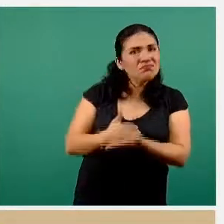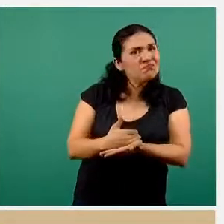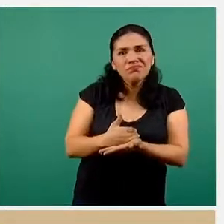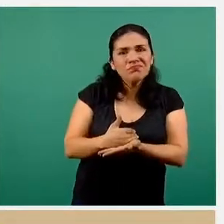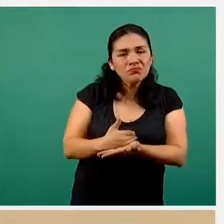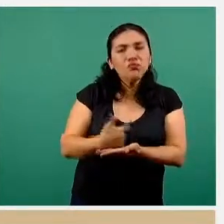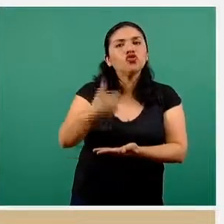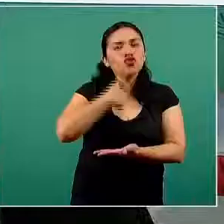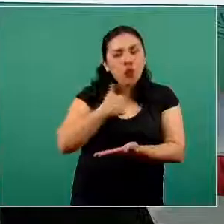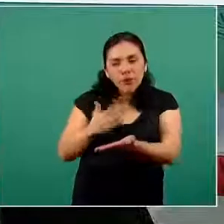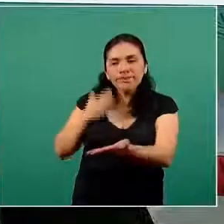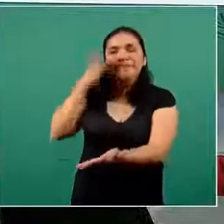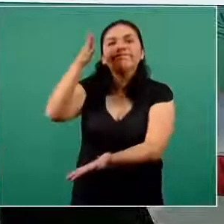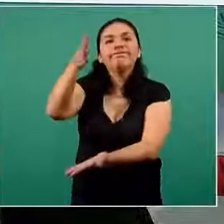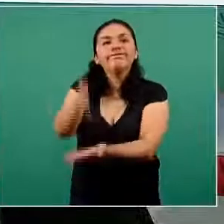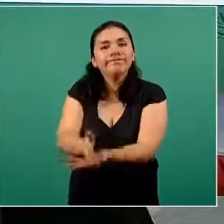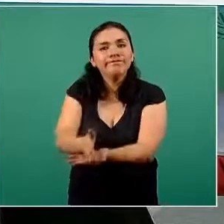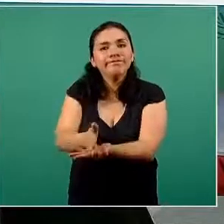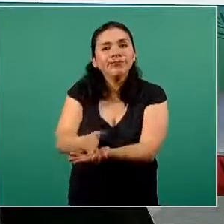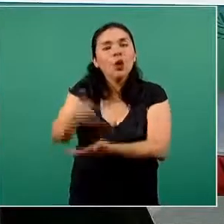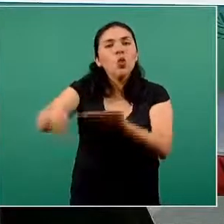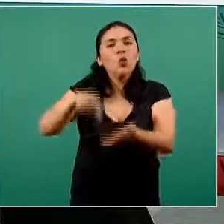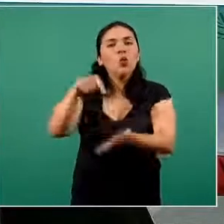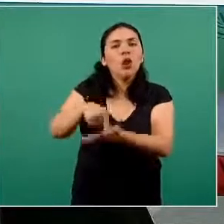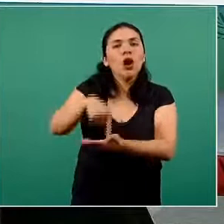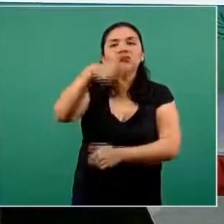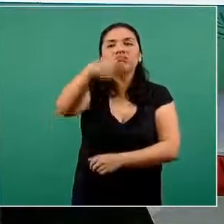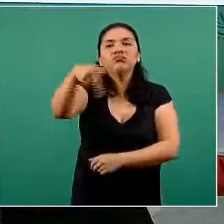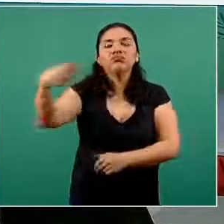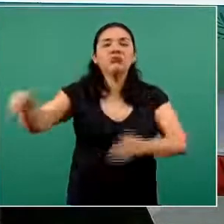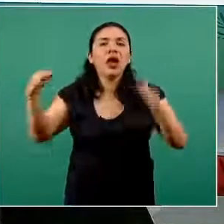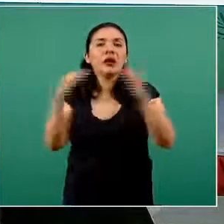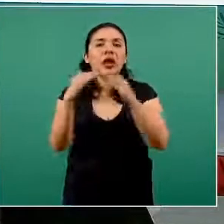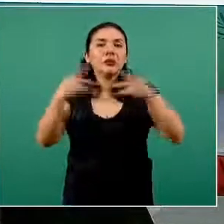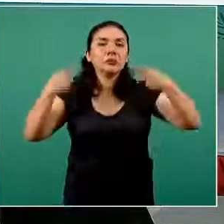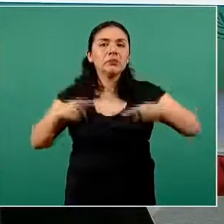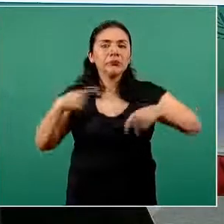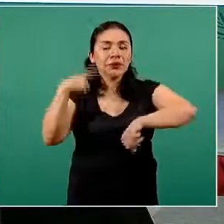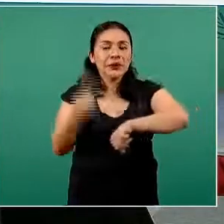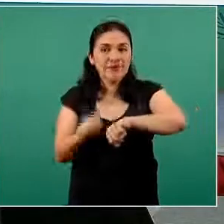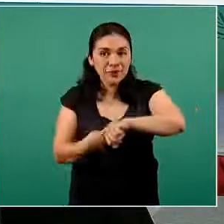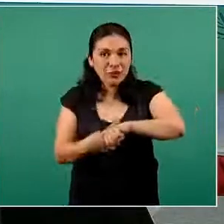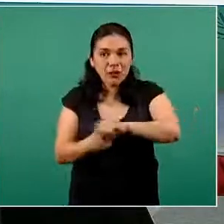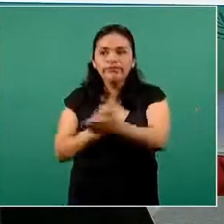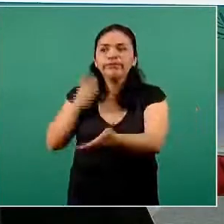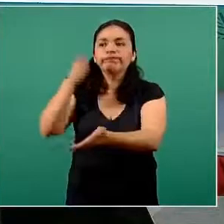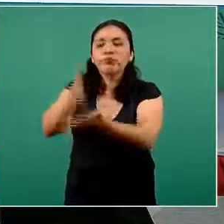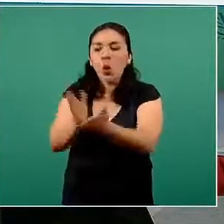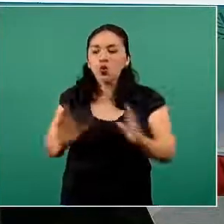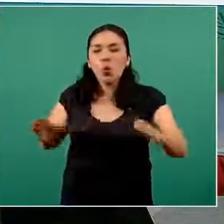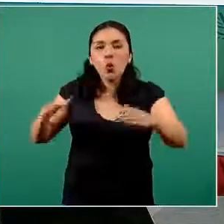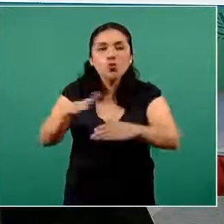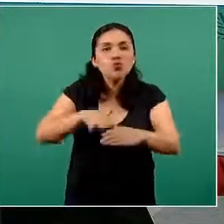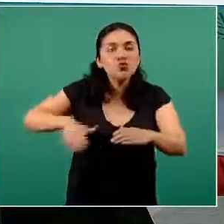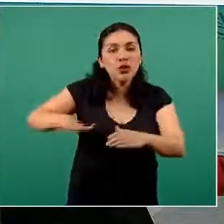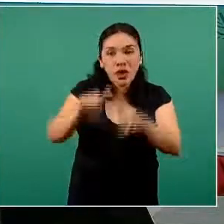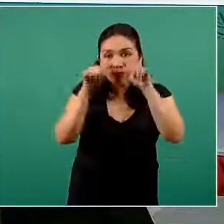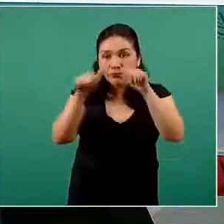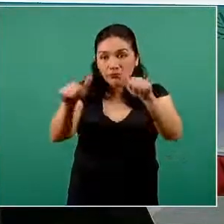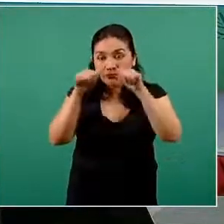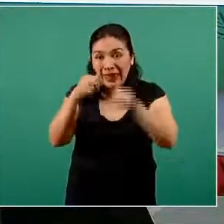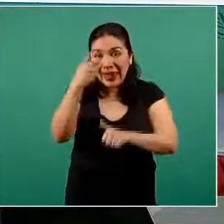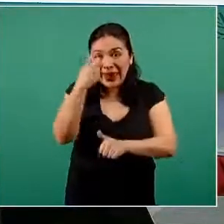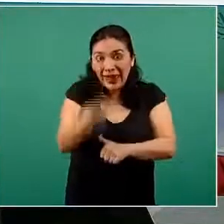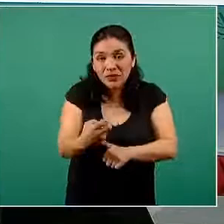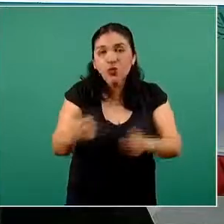fue nosotros ir a la casa del paciente, ir a las comunidades del paciente. Y entonces,